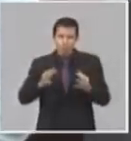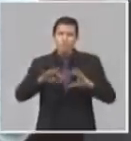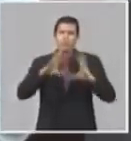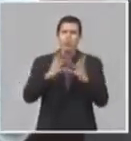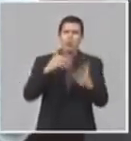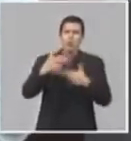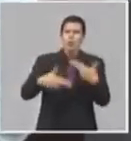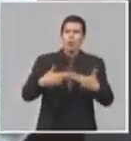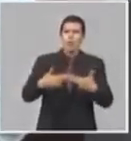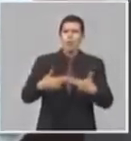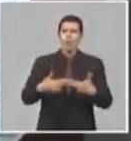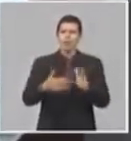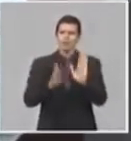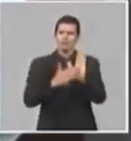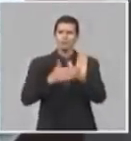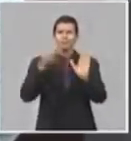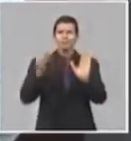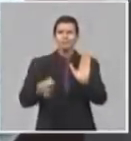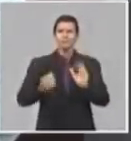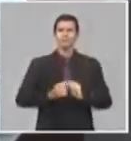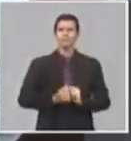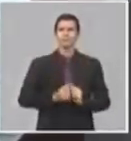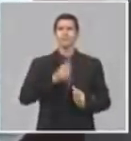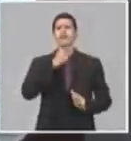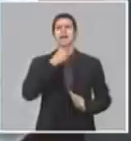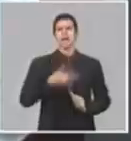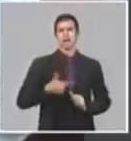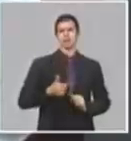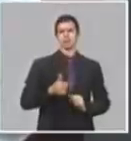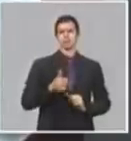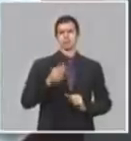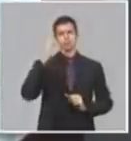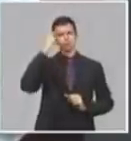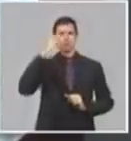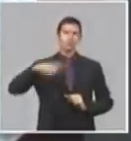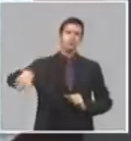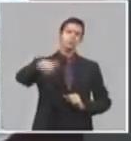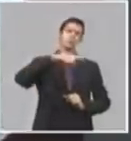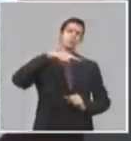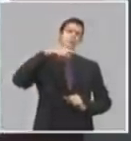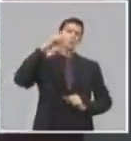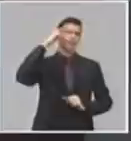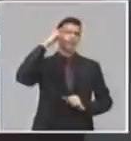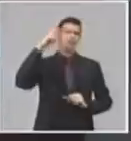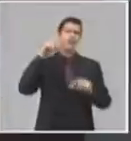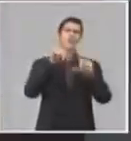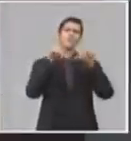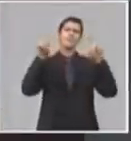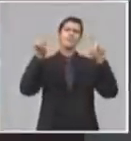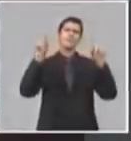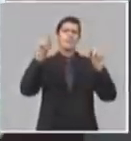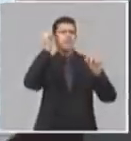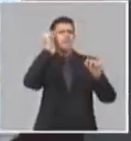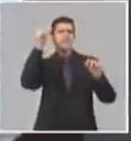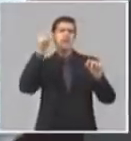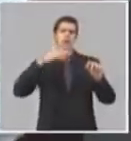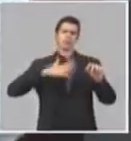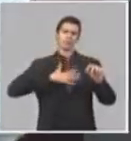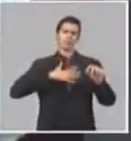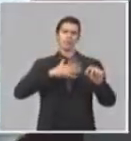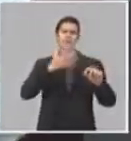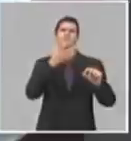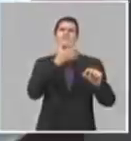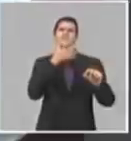comandante en jefe nos legó el concepto de revolución, del que hoy tomamos algunas ideas fundamentales